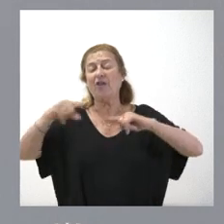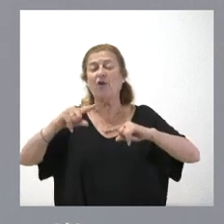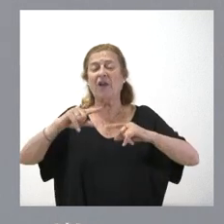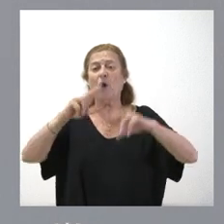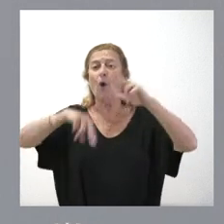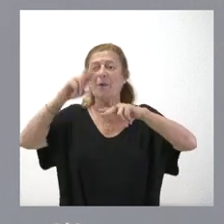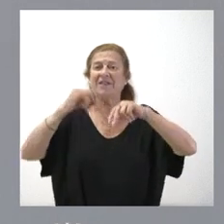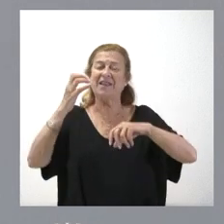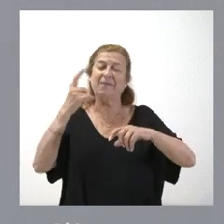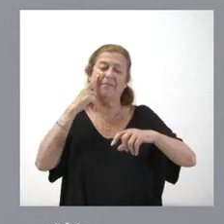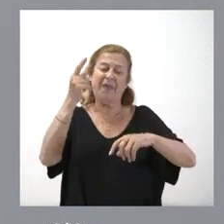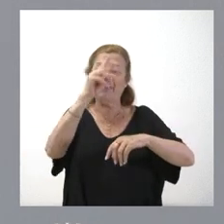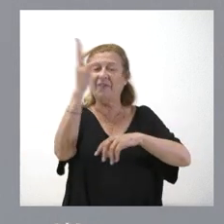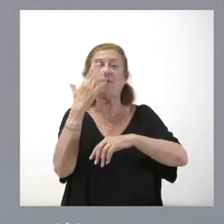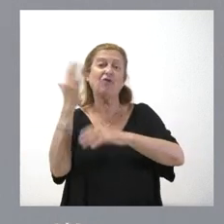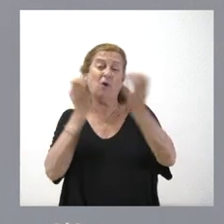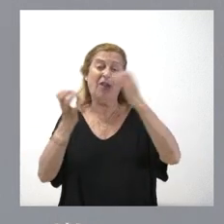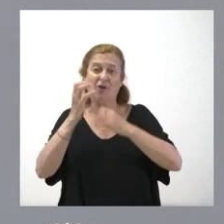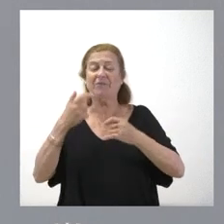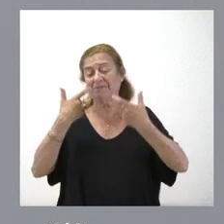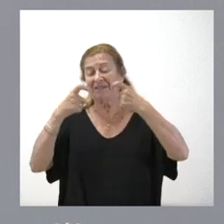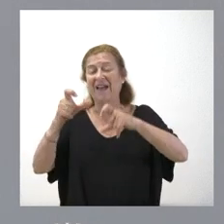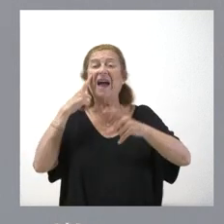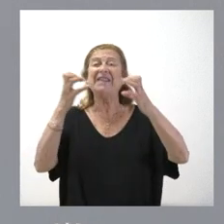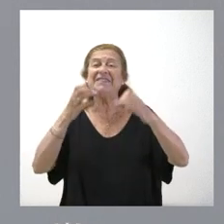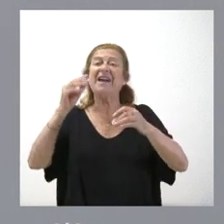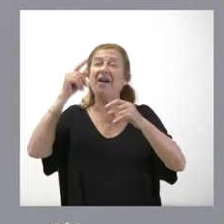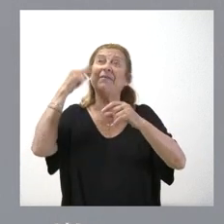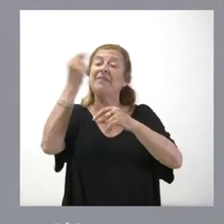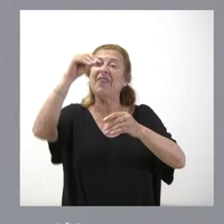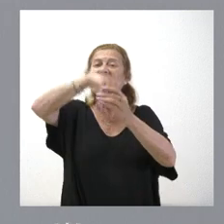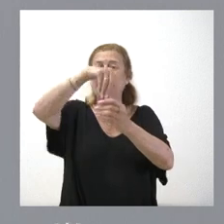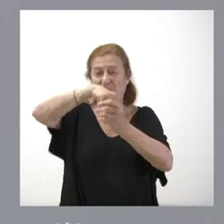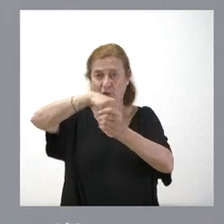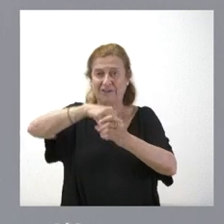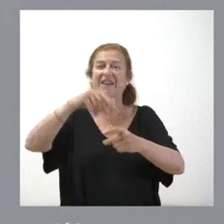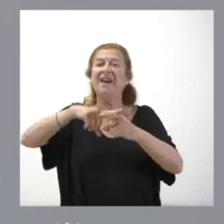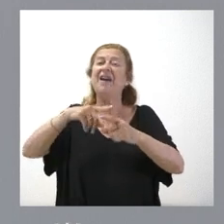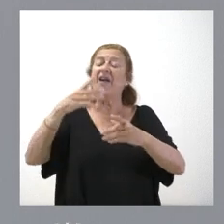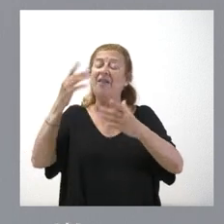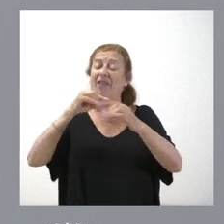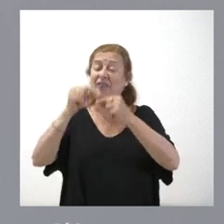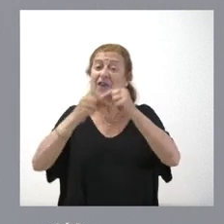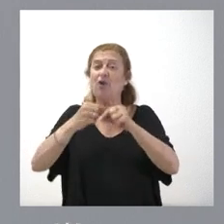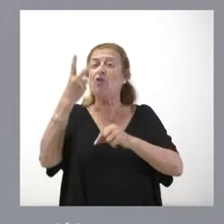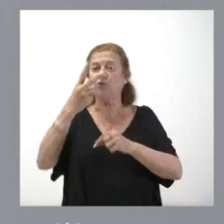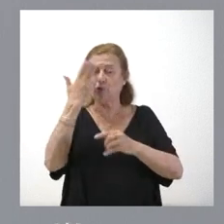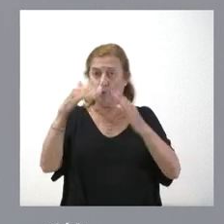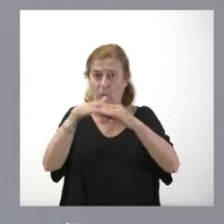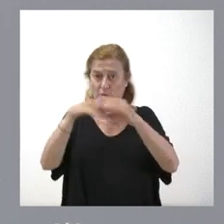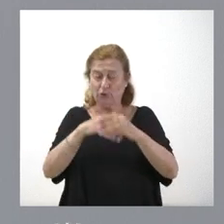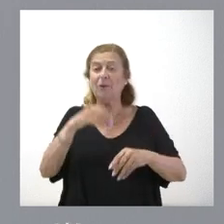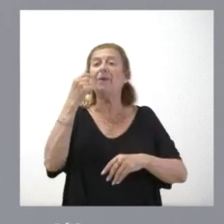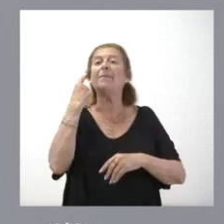pertenece a la familia profesional artística de diseño de interiores la estructura de este C formativo se divide en dos cursos académicos y